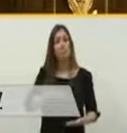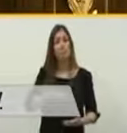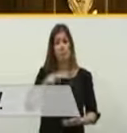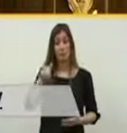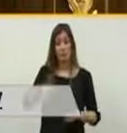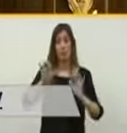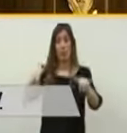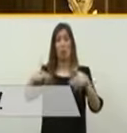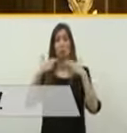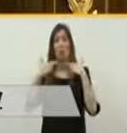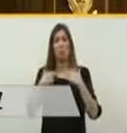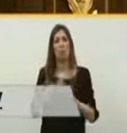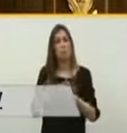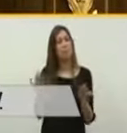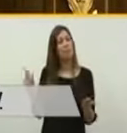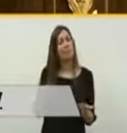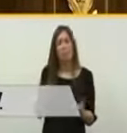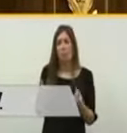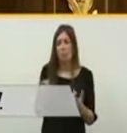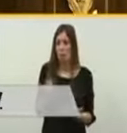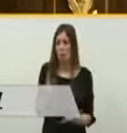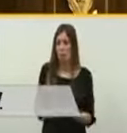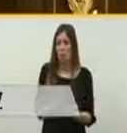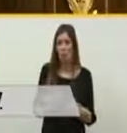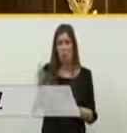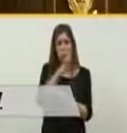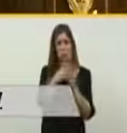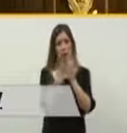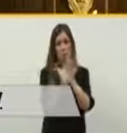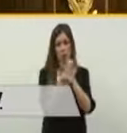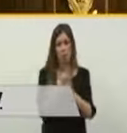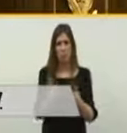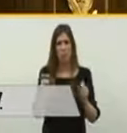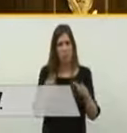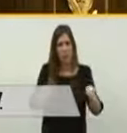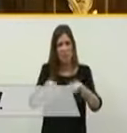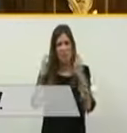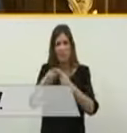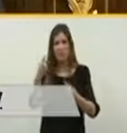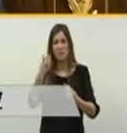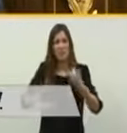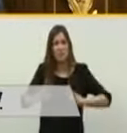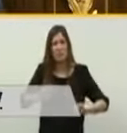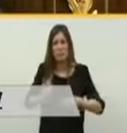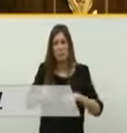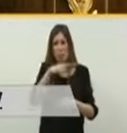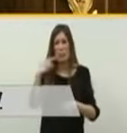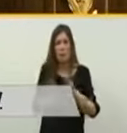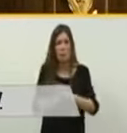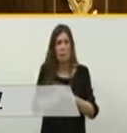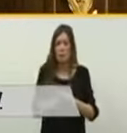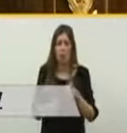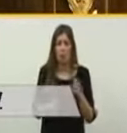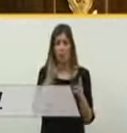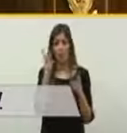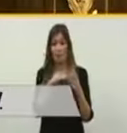Diputados debería servir para tender nuevos puentes y no para abrir nuevas heridas. Tercera reflexión.